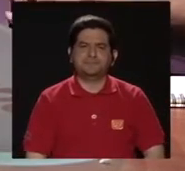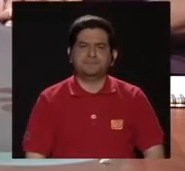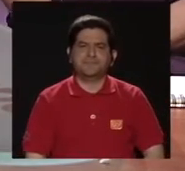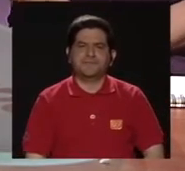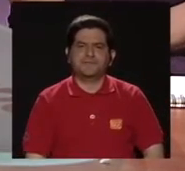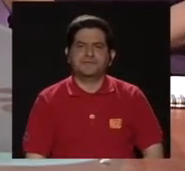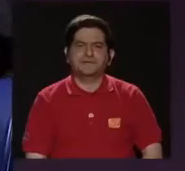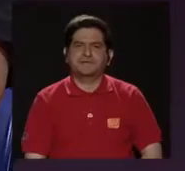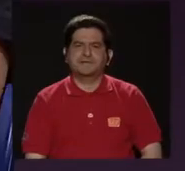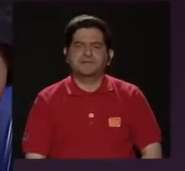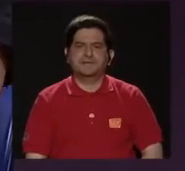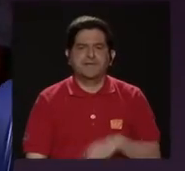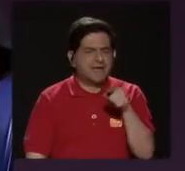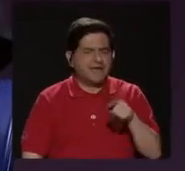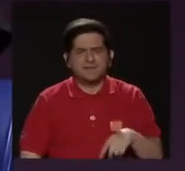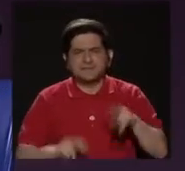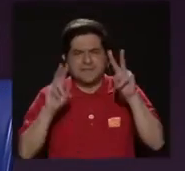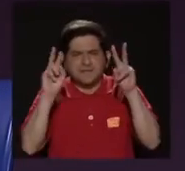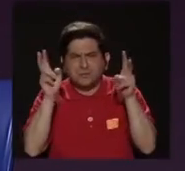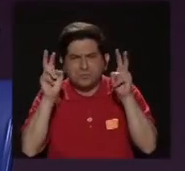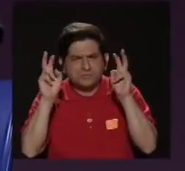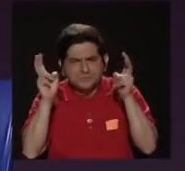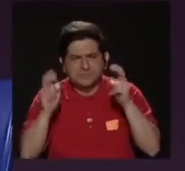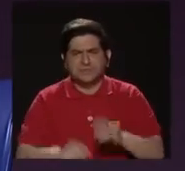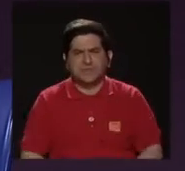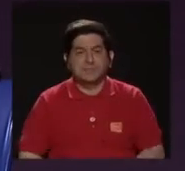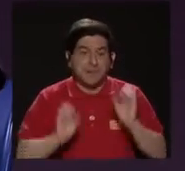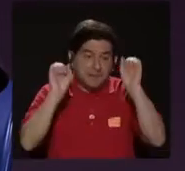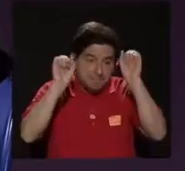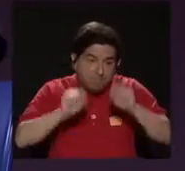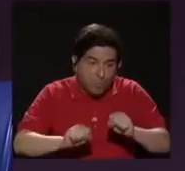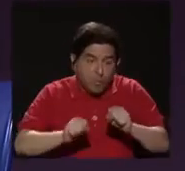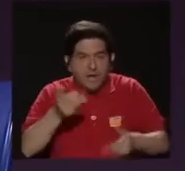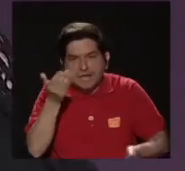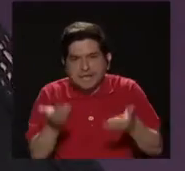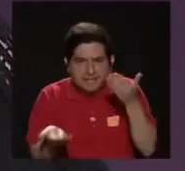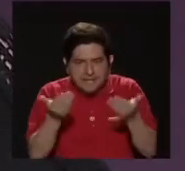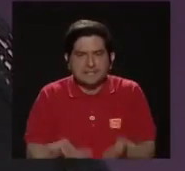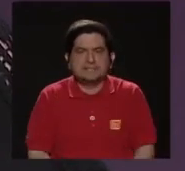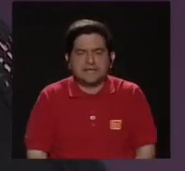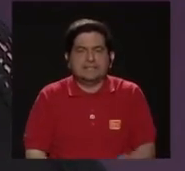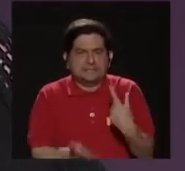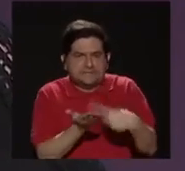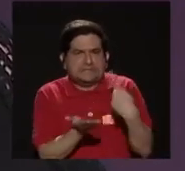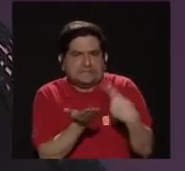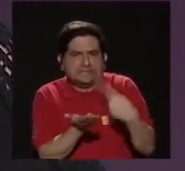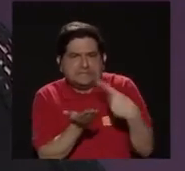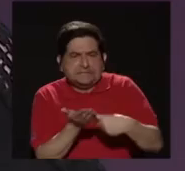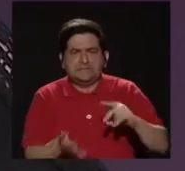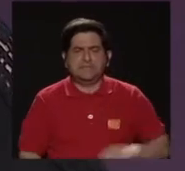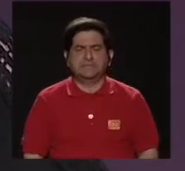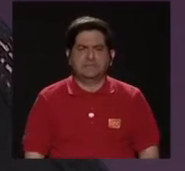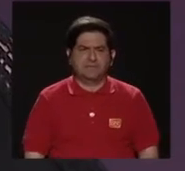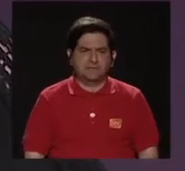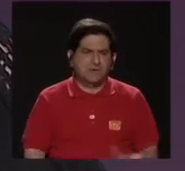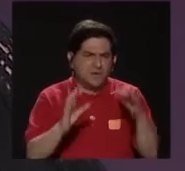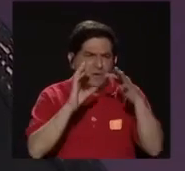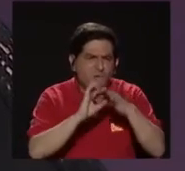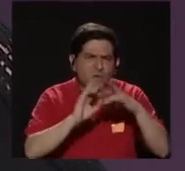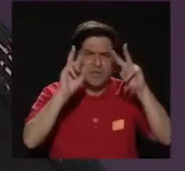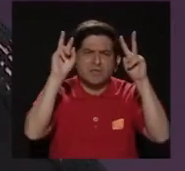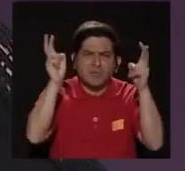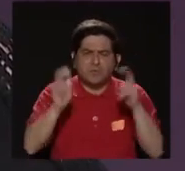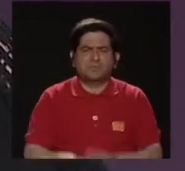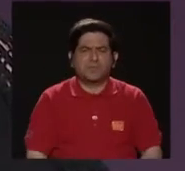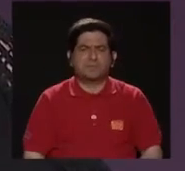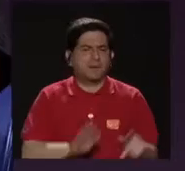presentaciones, que trata de un tema realmente, pues, que puede ser, no, de hecho es polémico porque se refiere a un tema muchas veces